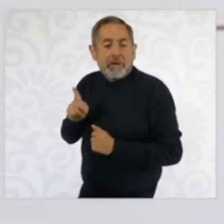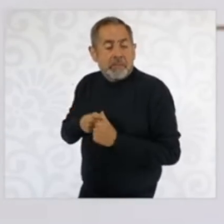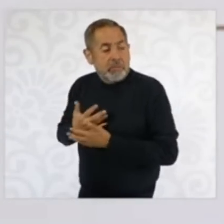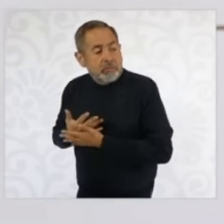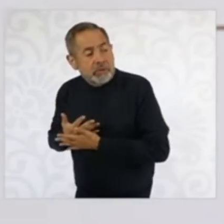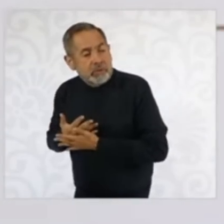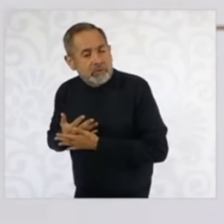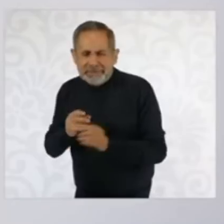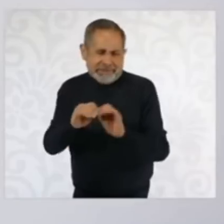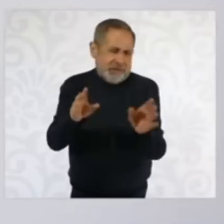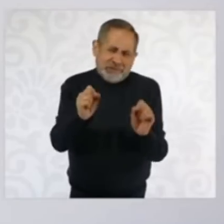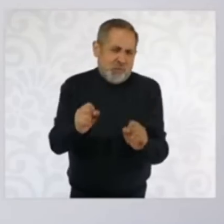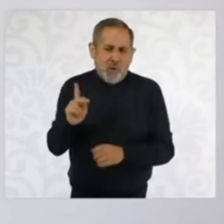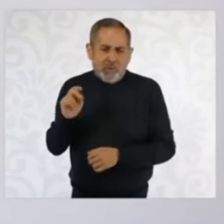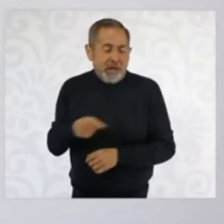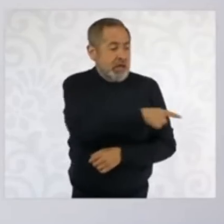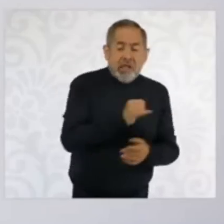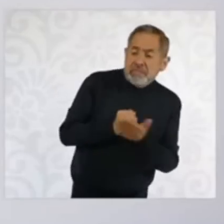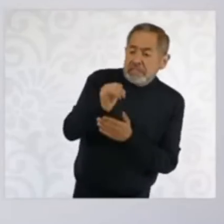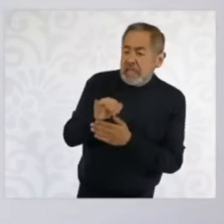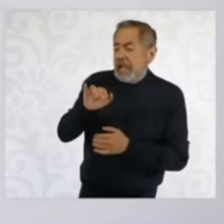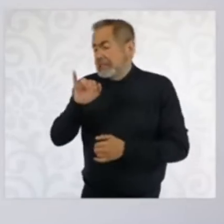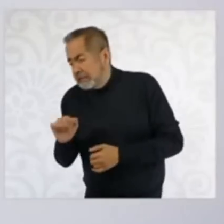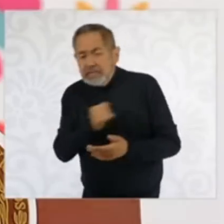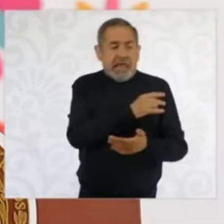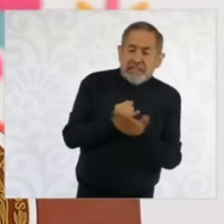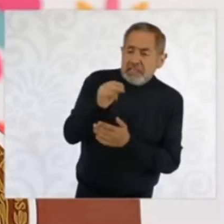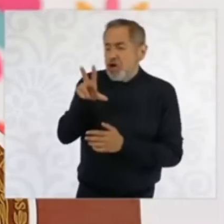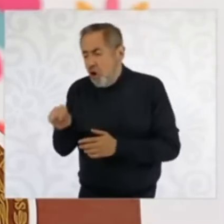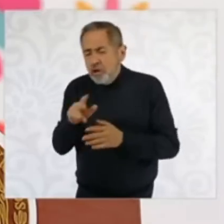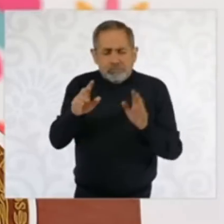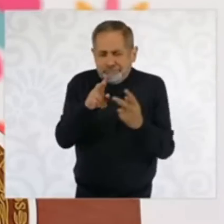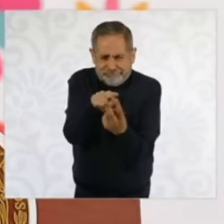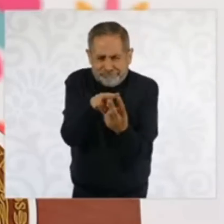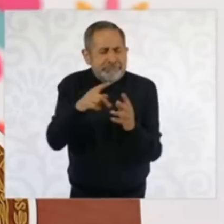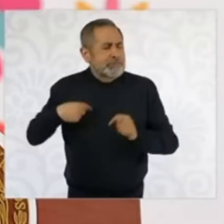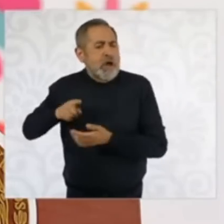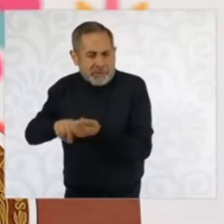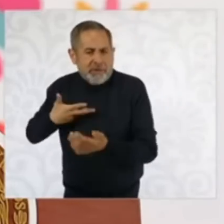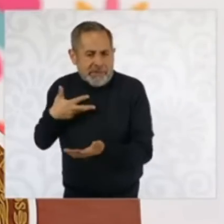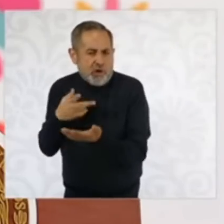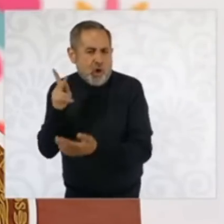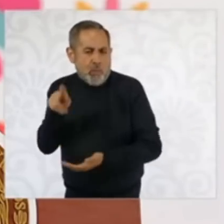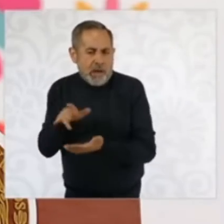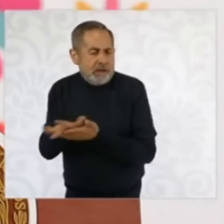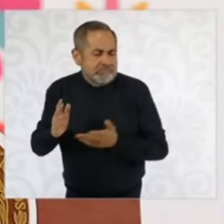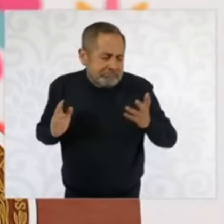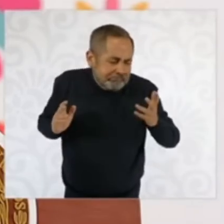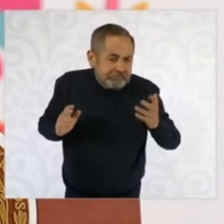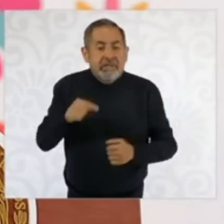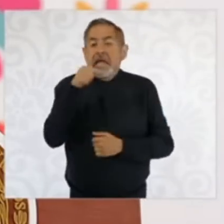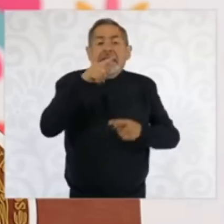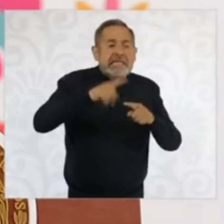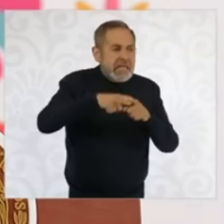Tenemos, por supuesto, un plan, sea que decidan a favor o que decidan en contra. ¿Quién está provocando